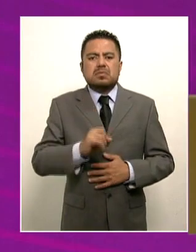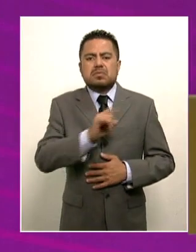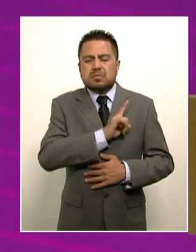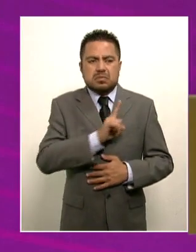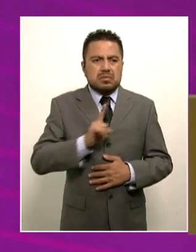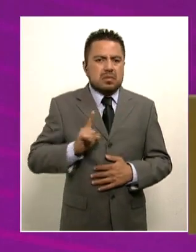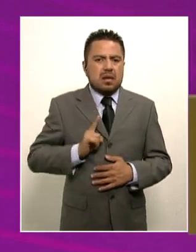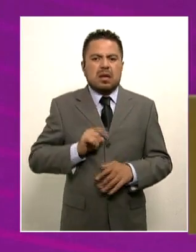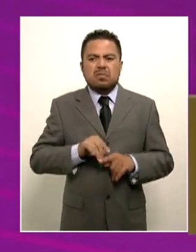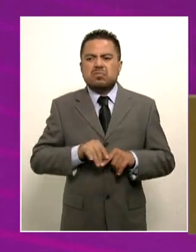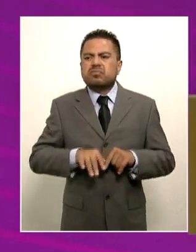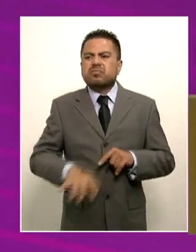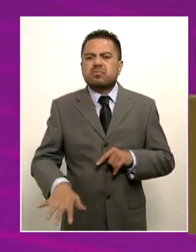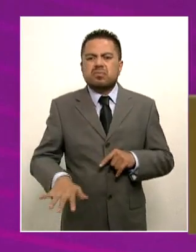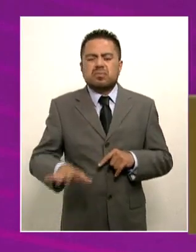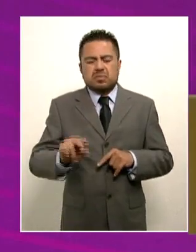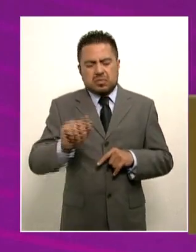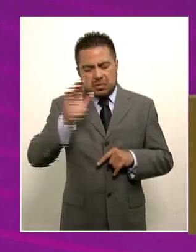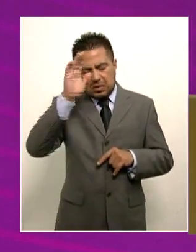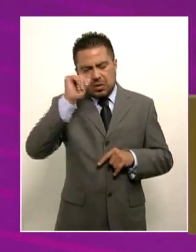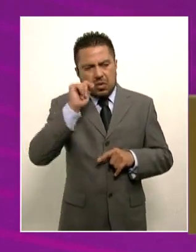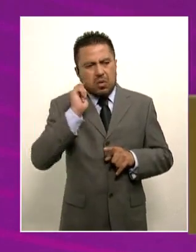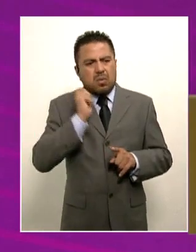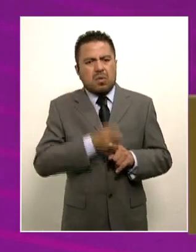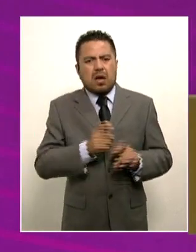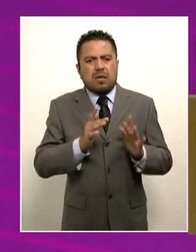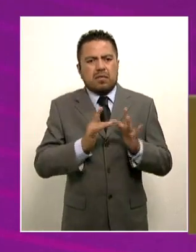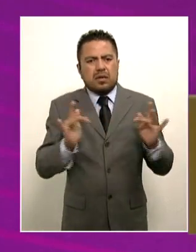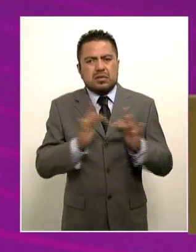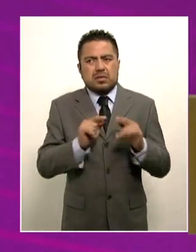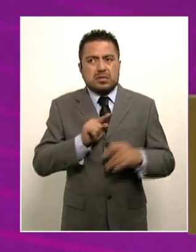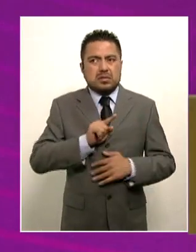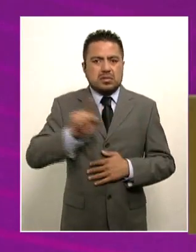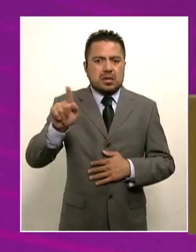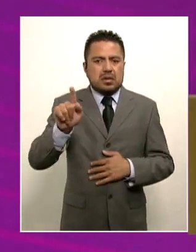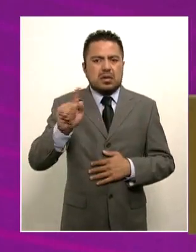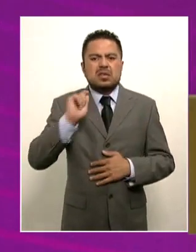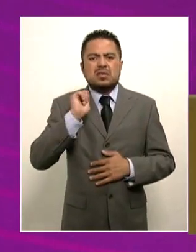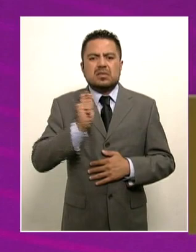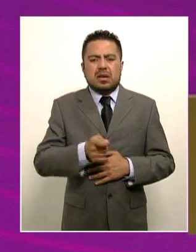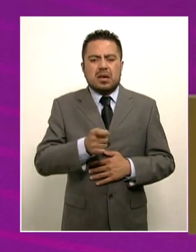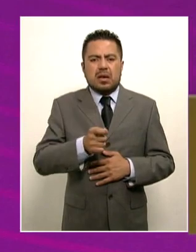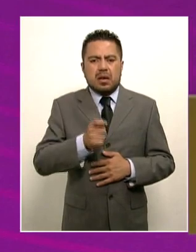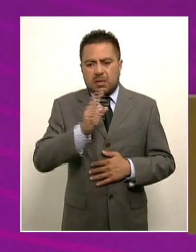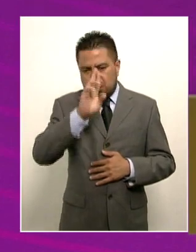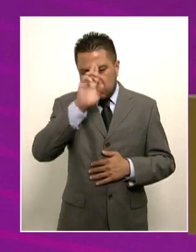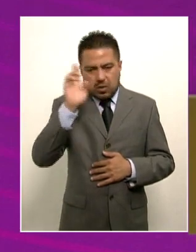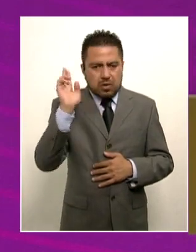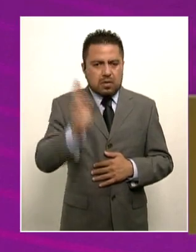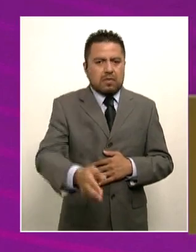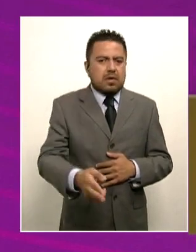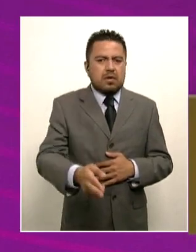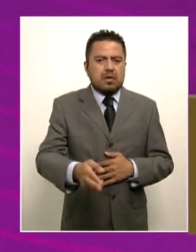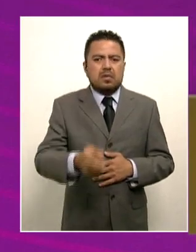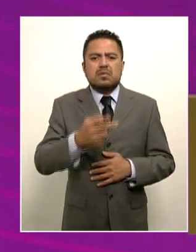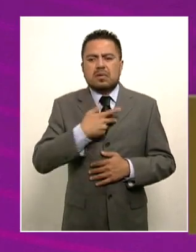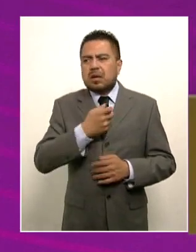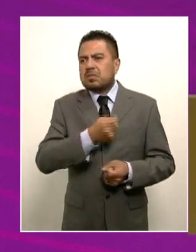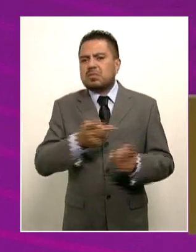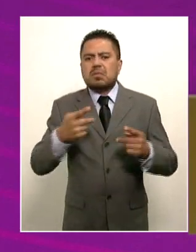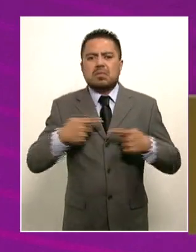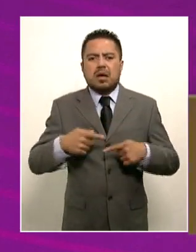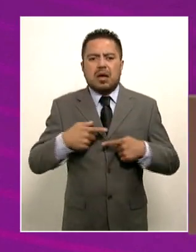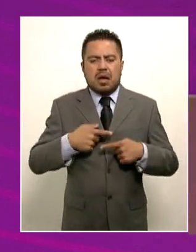de hecho deriva de, si no recuerdo mal, del francés, ¿no? que significa prohibir, ¿no? Entonces hay ciertas personas